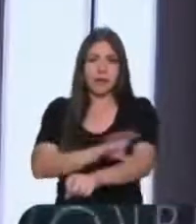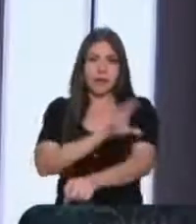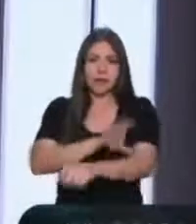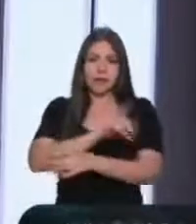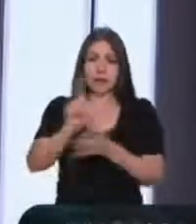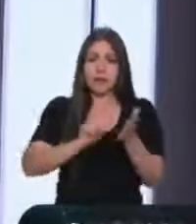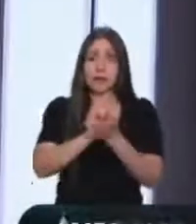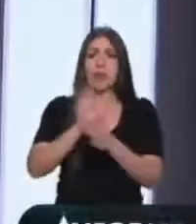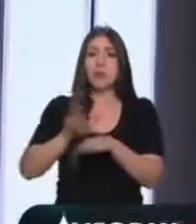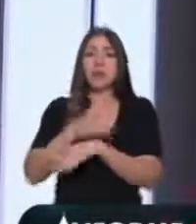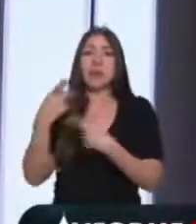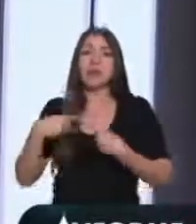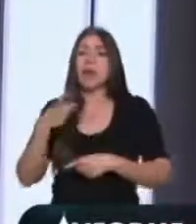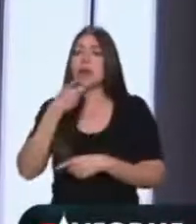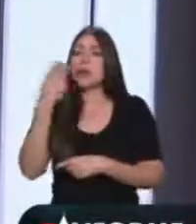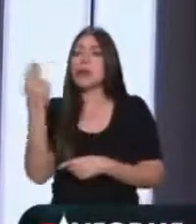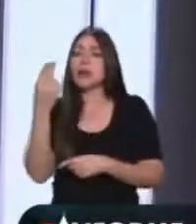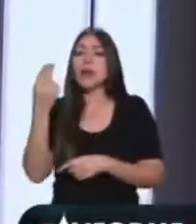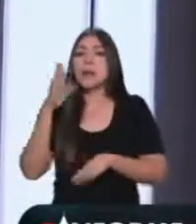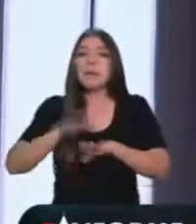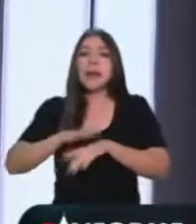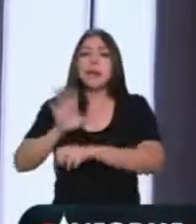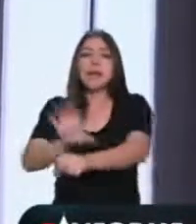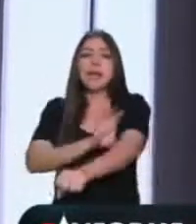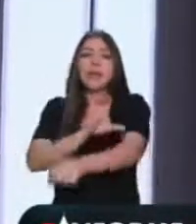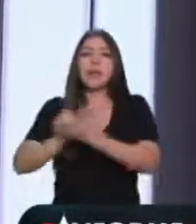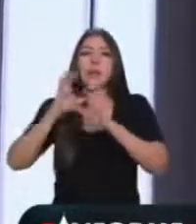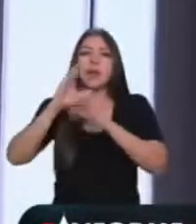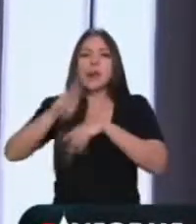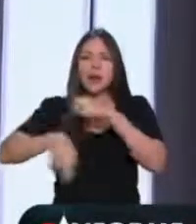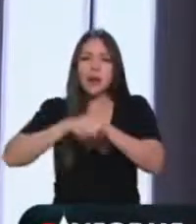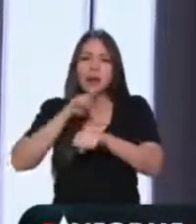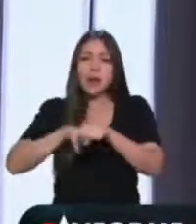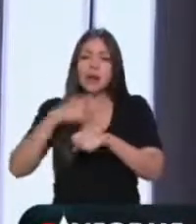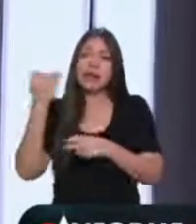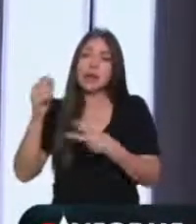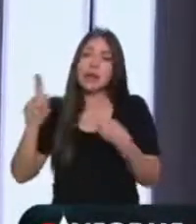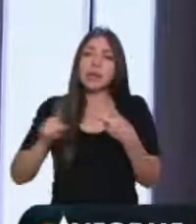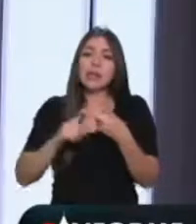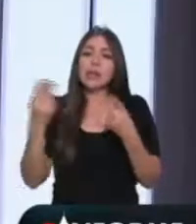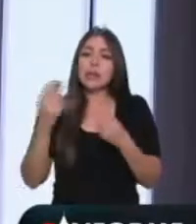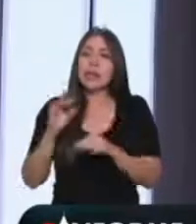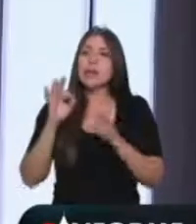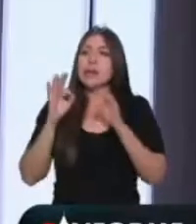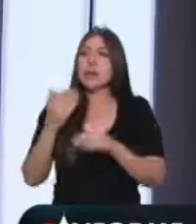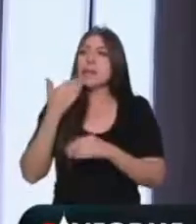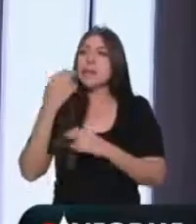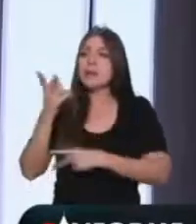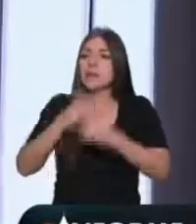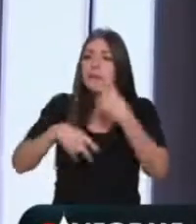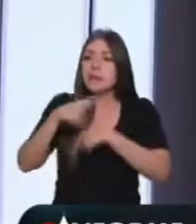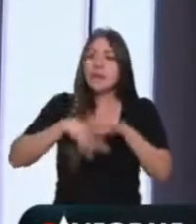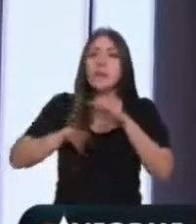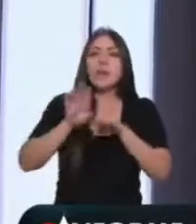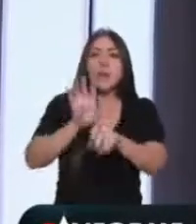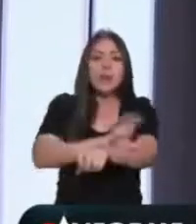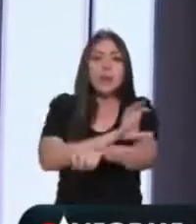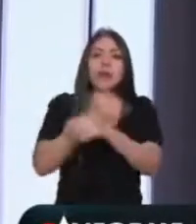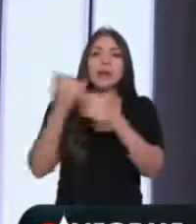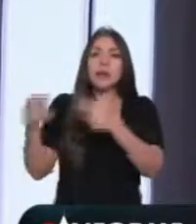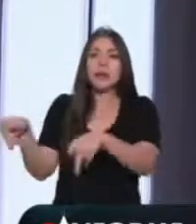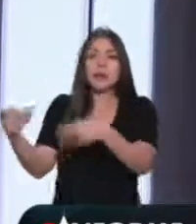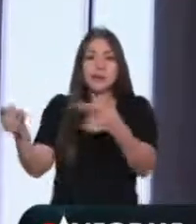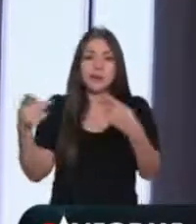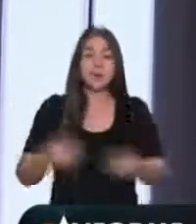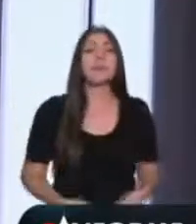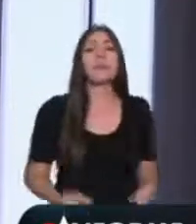que limita la competencia también y la eficacia en la generación y distribución de energía. Si algo ha quedado claro en las últimas